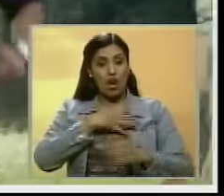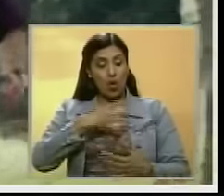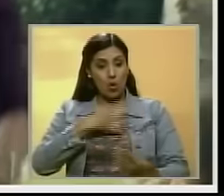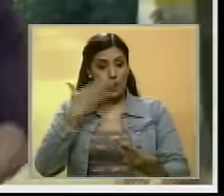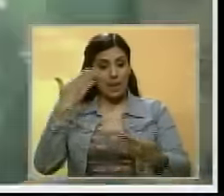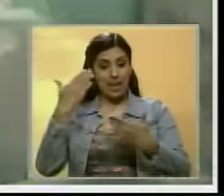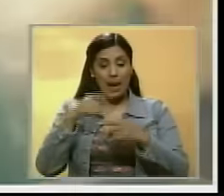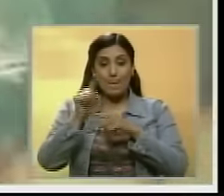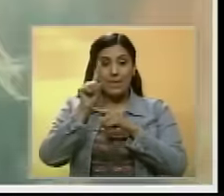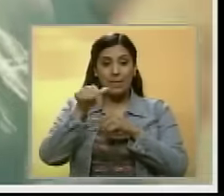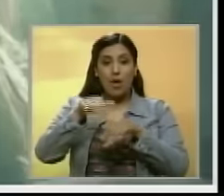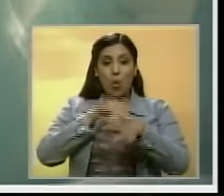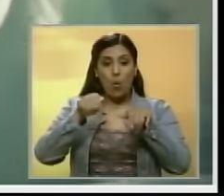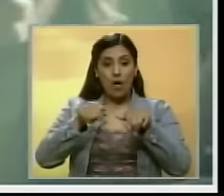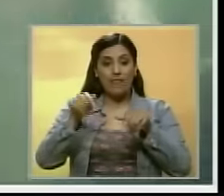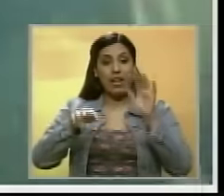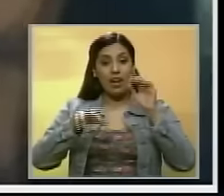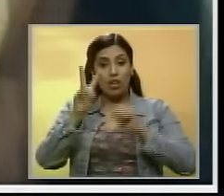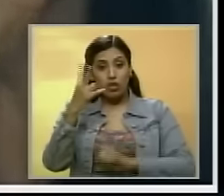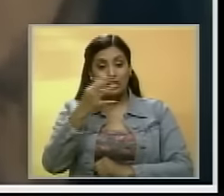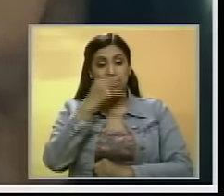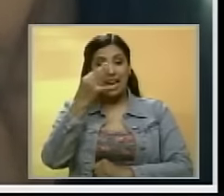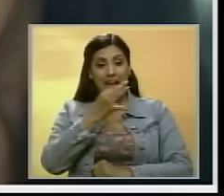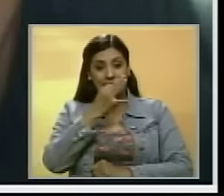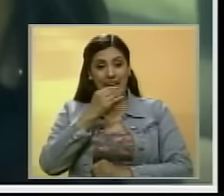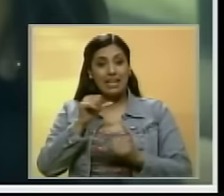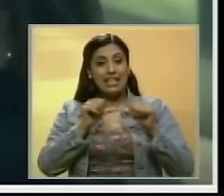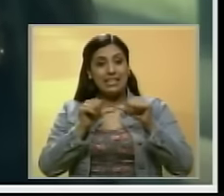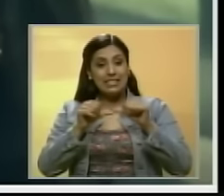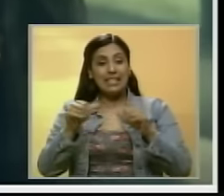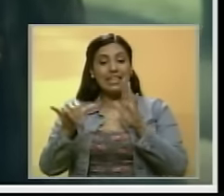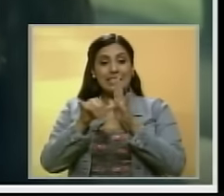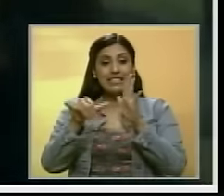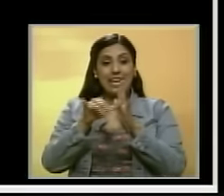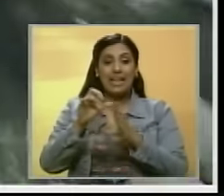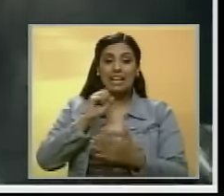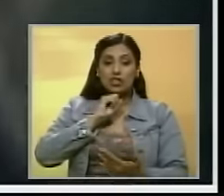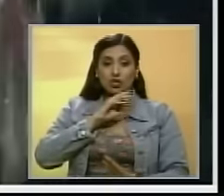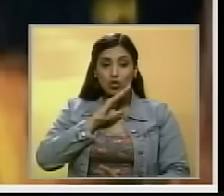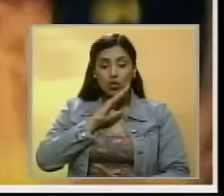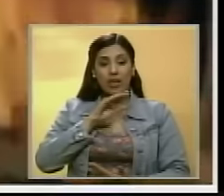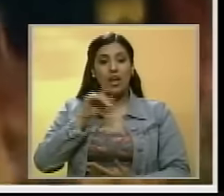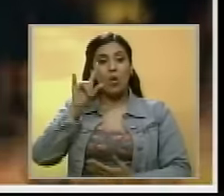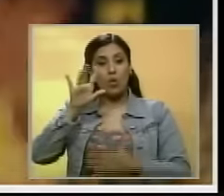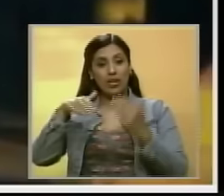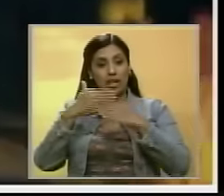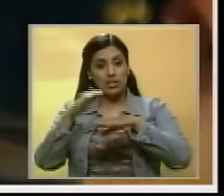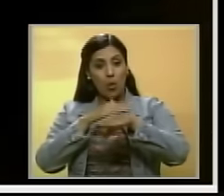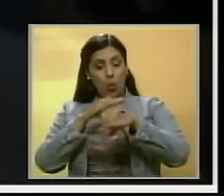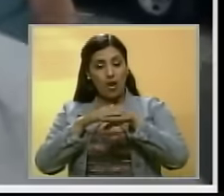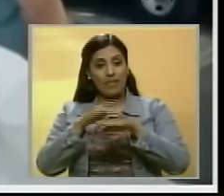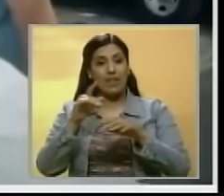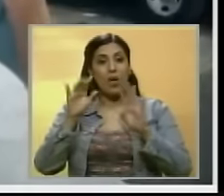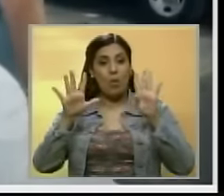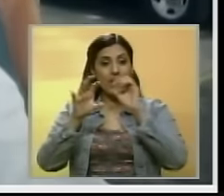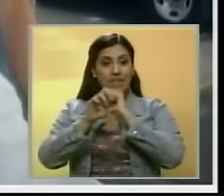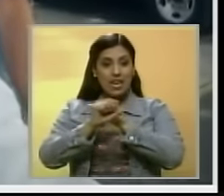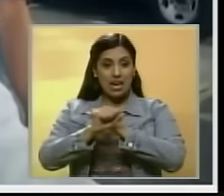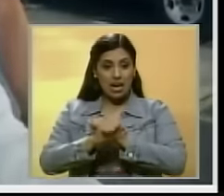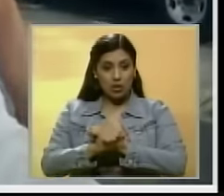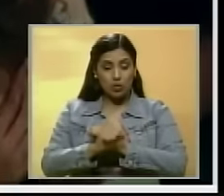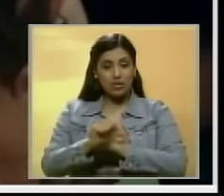gran capítulo este jueves a las 2 de la tarde y a seguir de cerca esta historia de lunes a jueves a las 9 de la